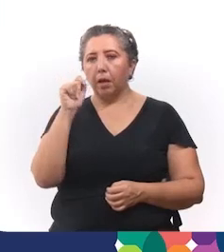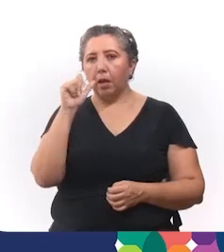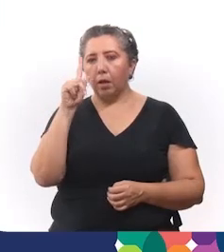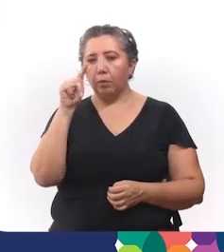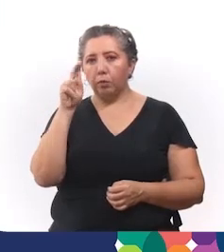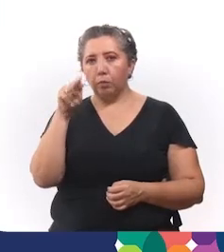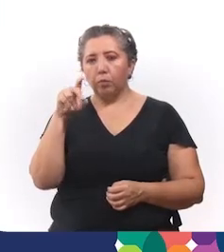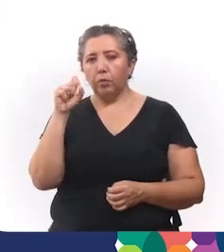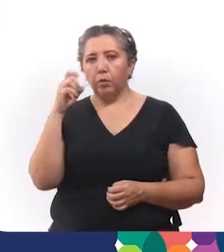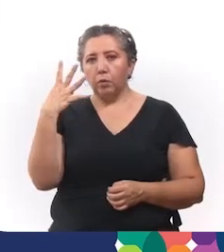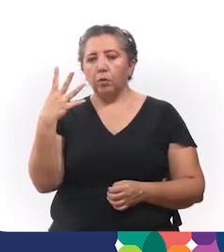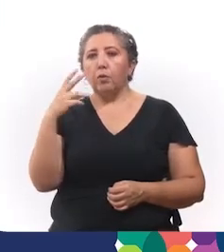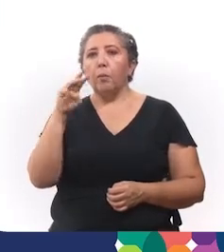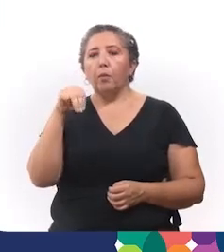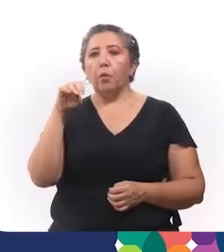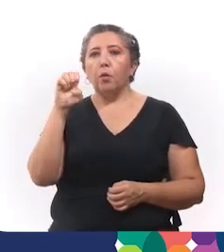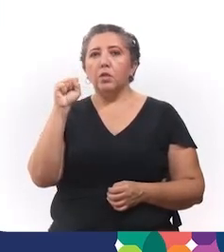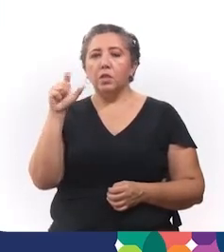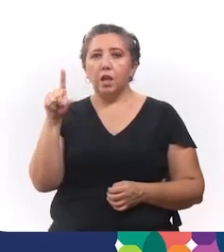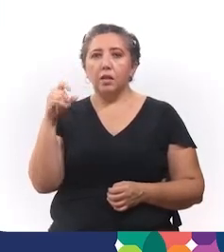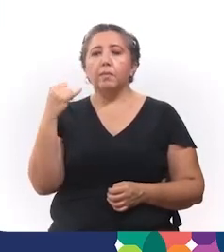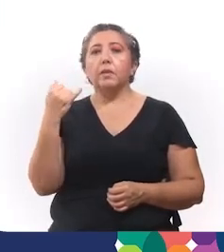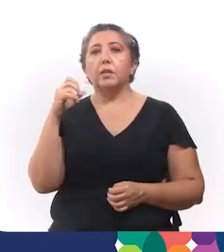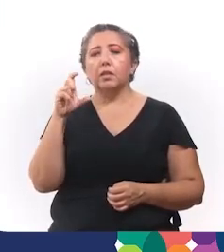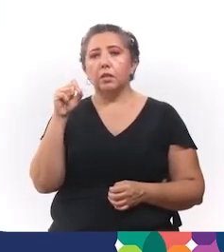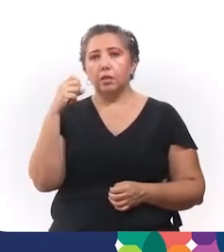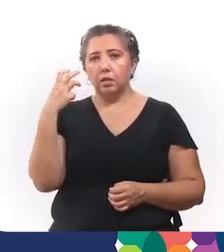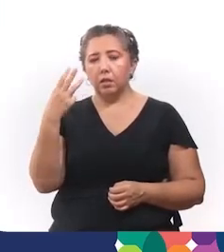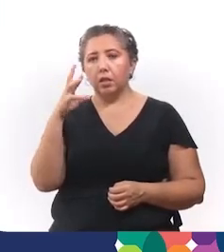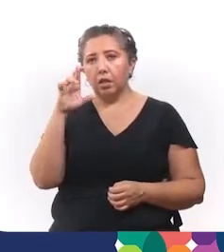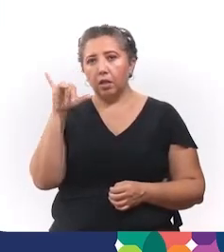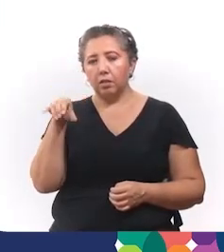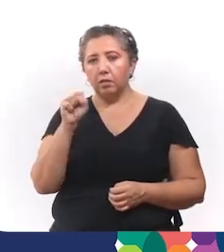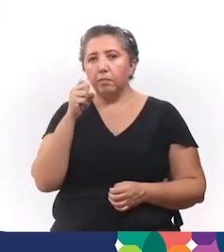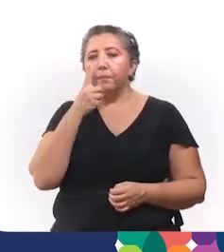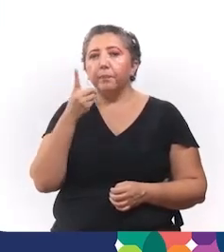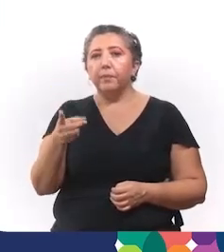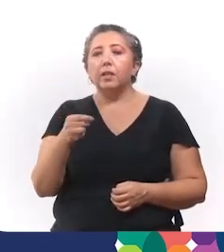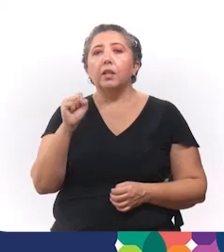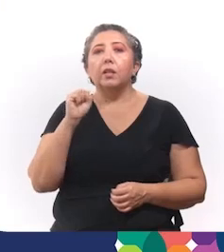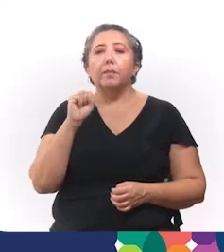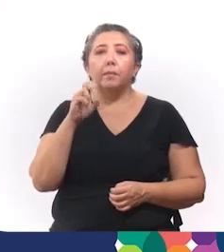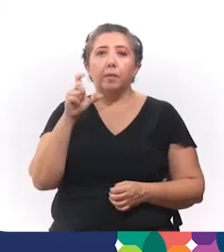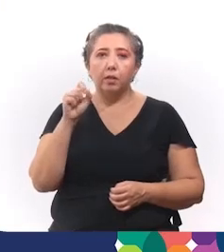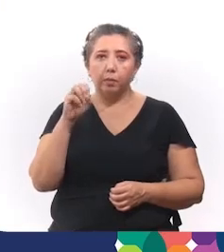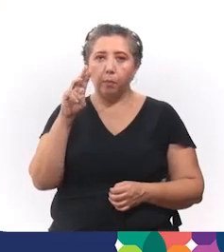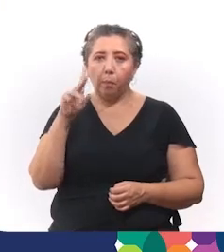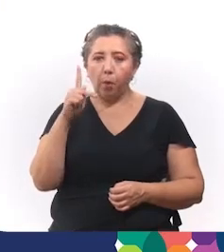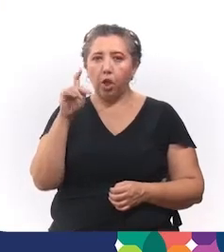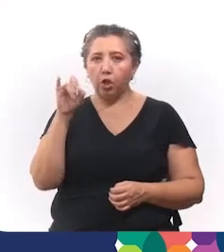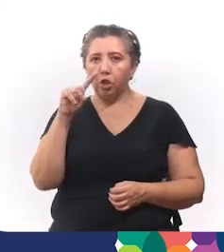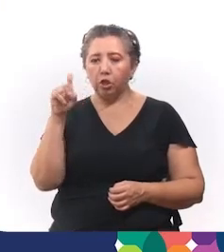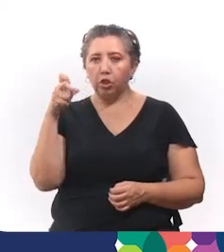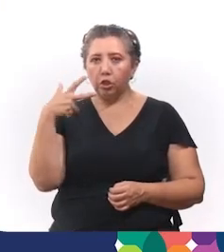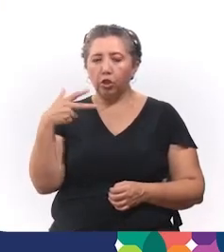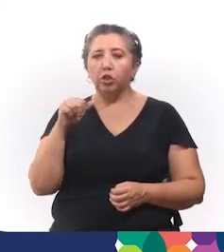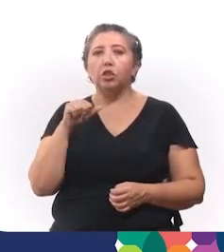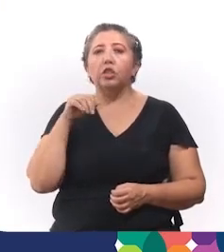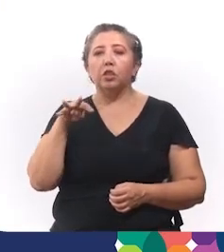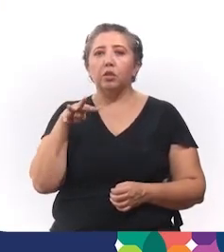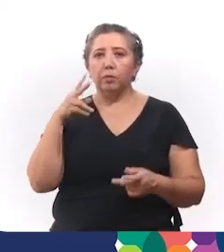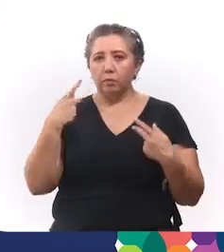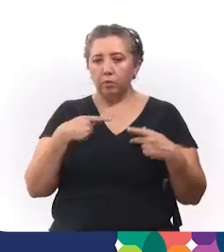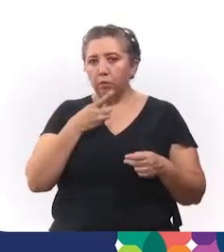Pacaptún 24, Mulsay 23, Xoclán, Rejas 22, Mayapán 21, Polígono 108